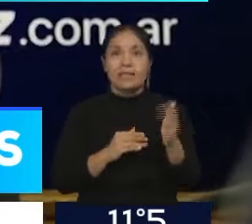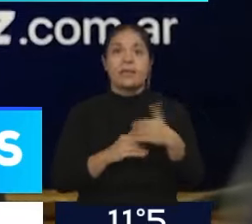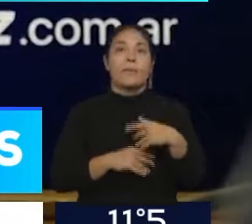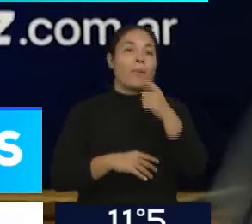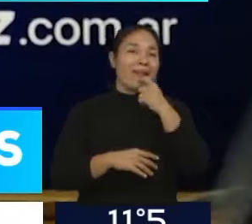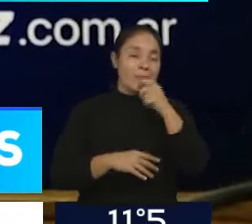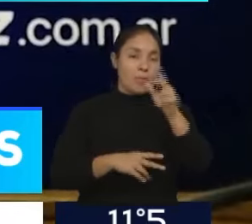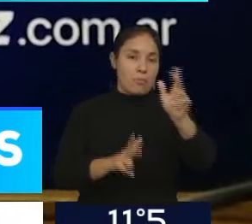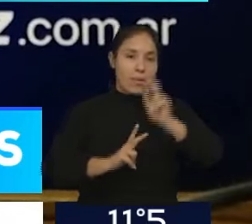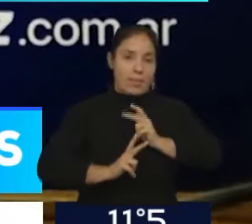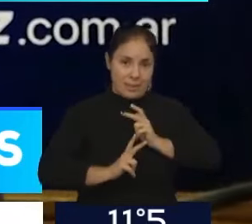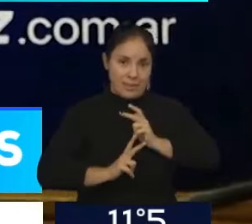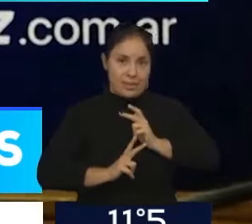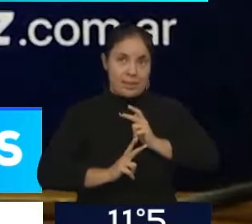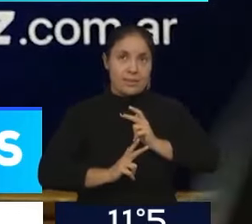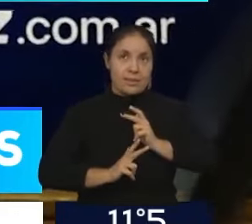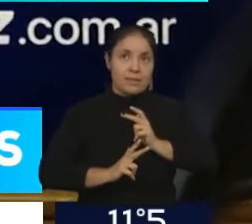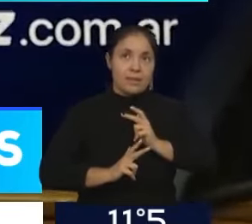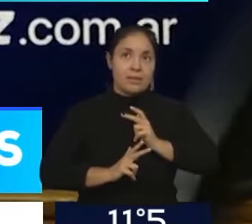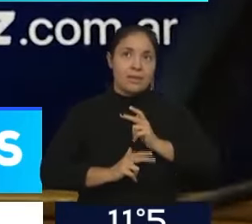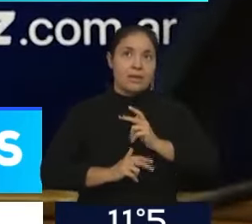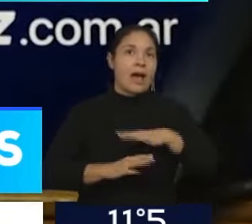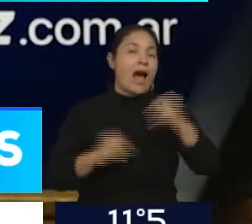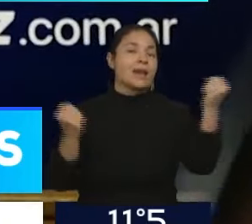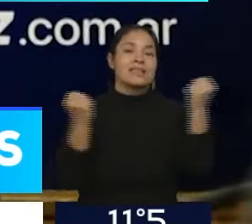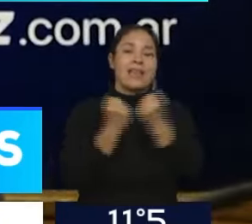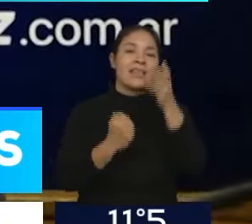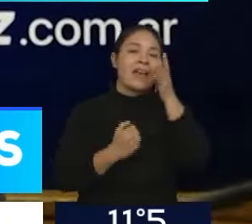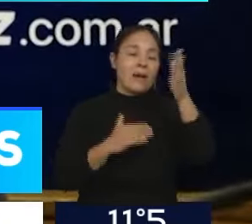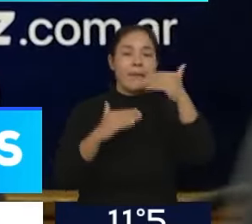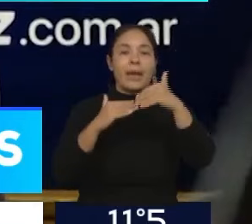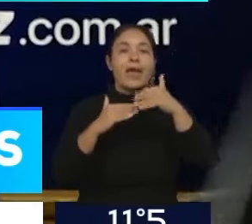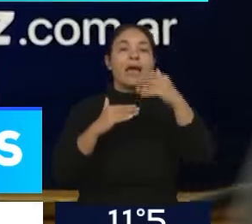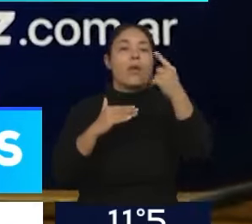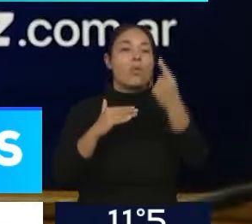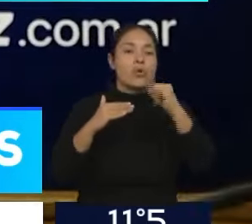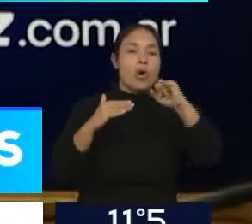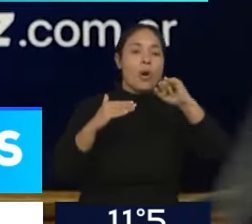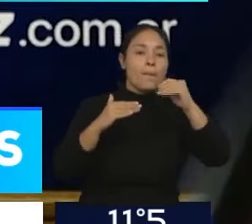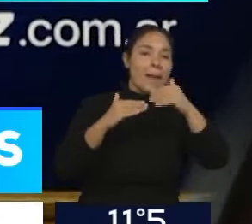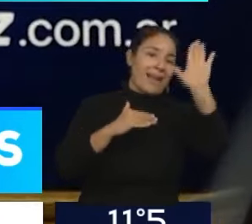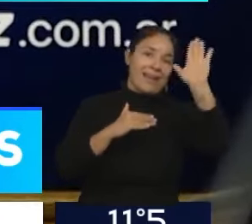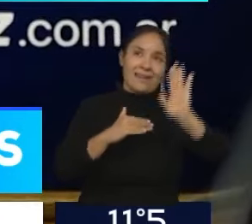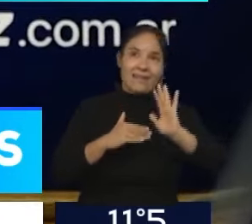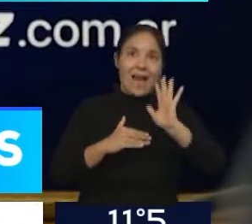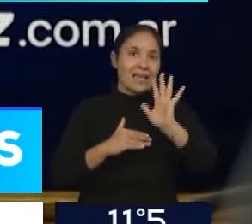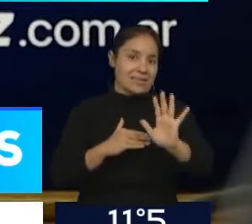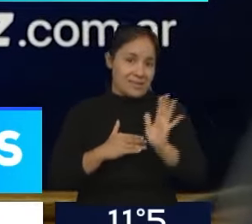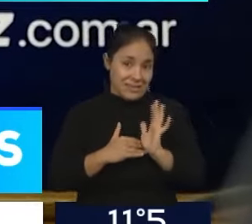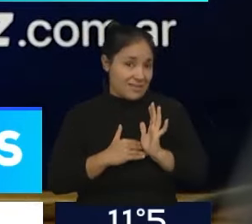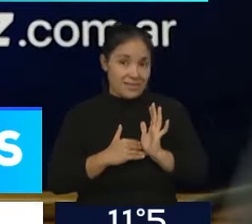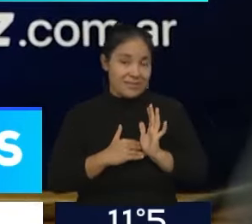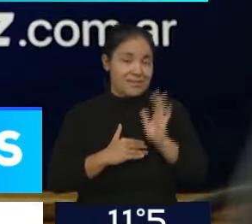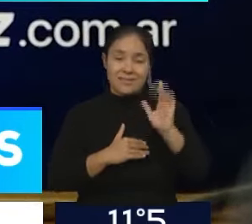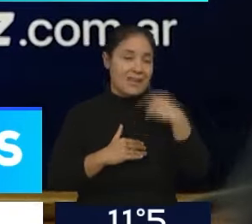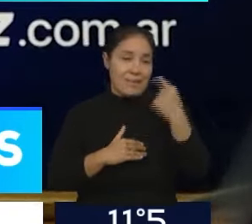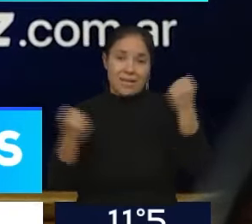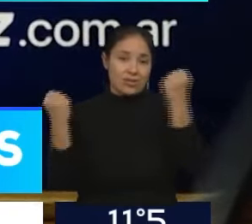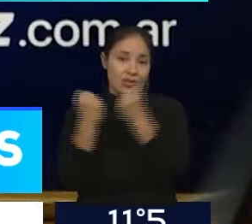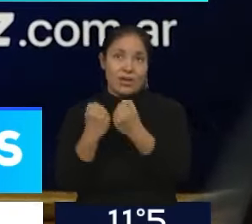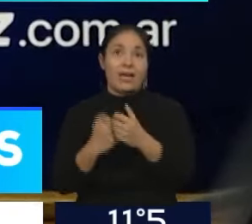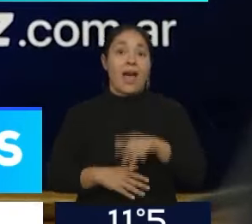me dijeran, mire... Ya sé lo que van a decir. Todos los accidentes graves van de 1 para arriba. ¿Listo? ¿Eso? ¿Y ahí